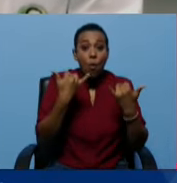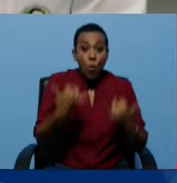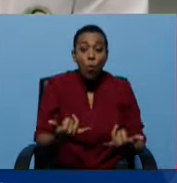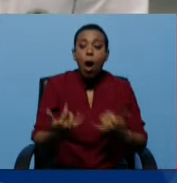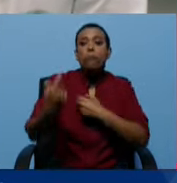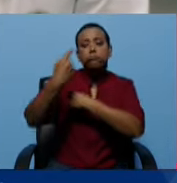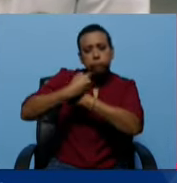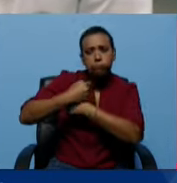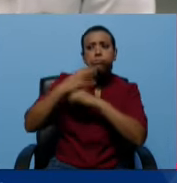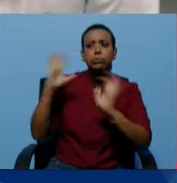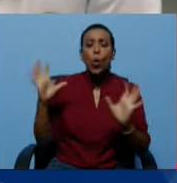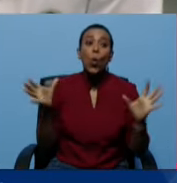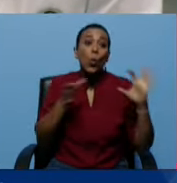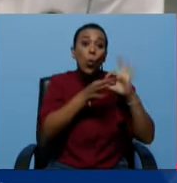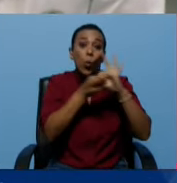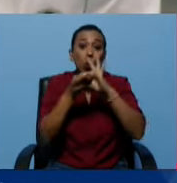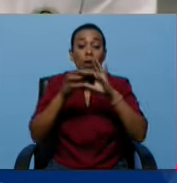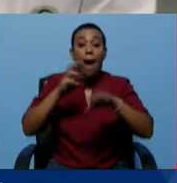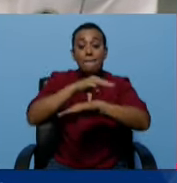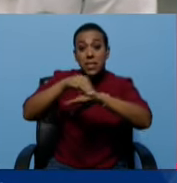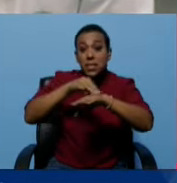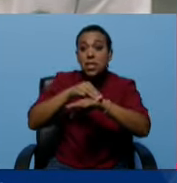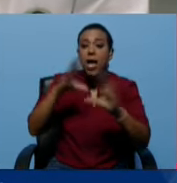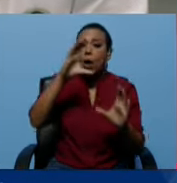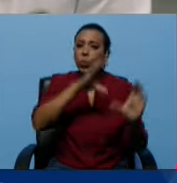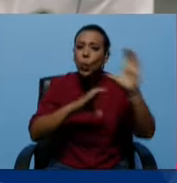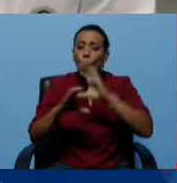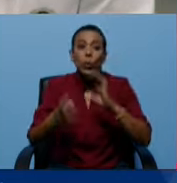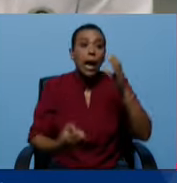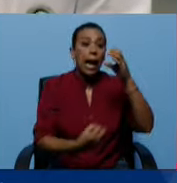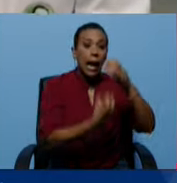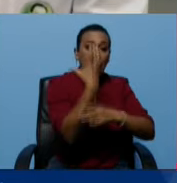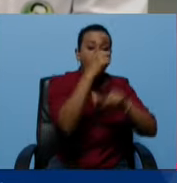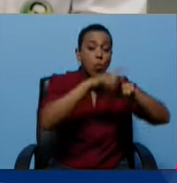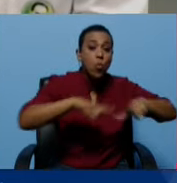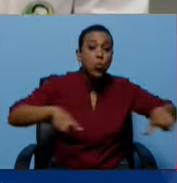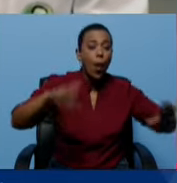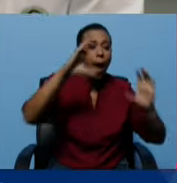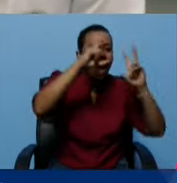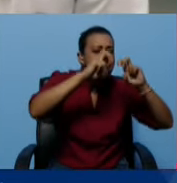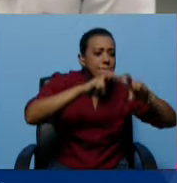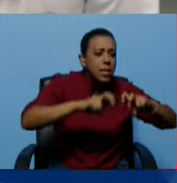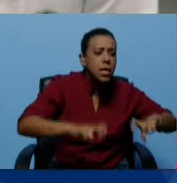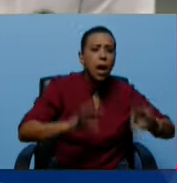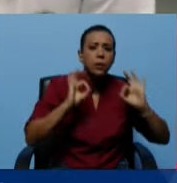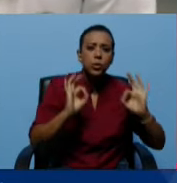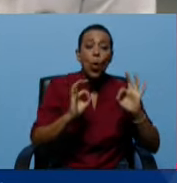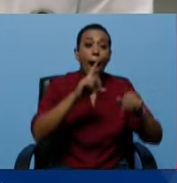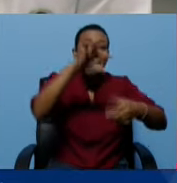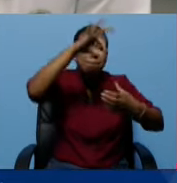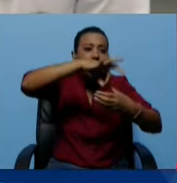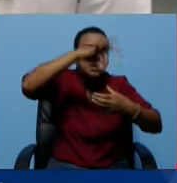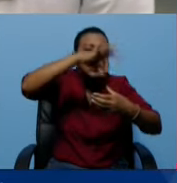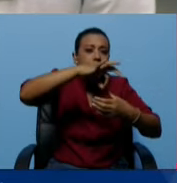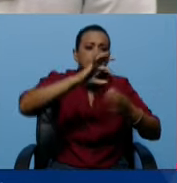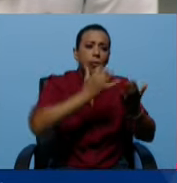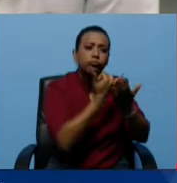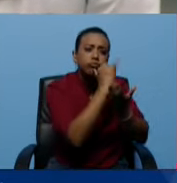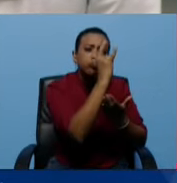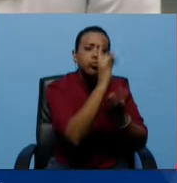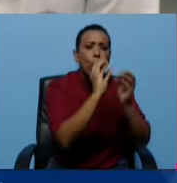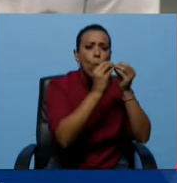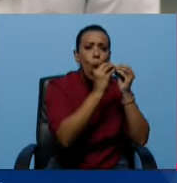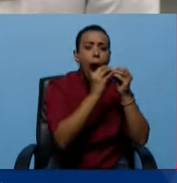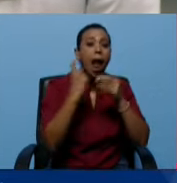instruyó a que conjuntamente con el Ministerio se construyera este centro de investigaciones para la medicina tradicional